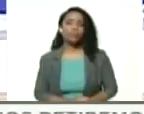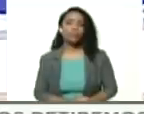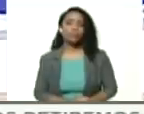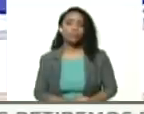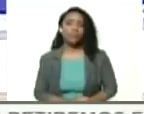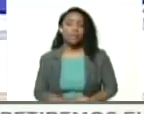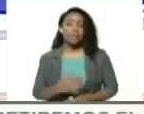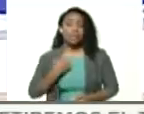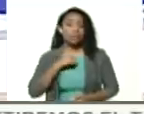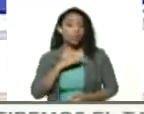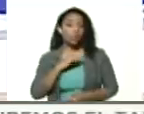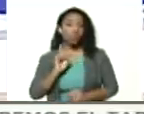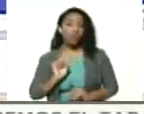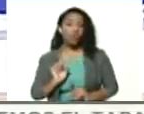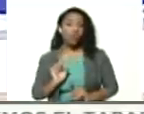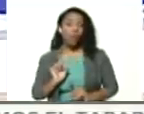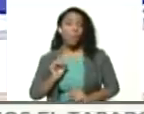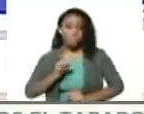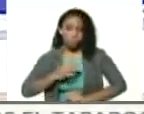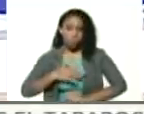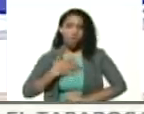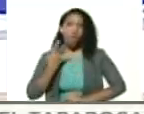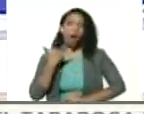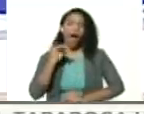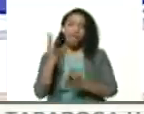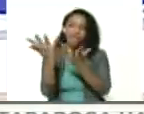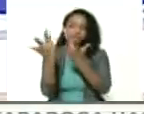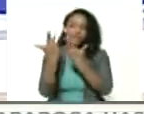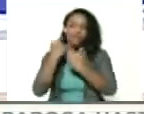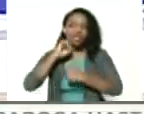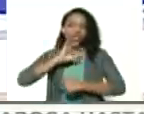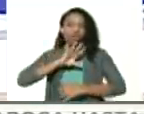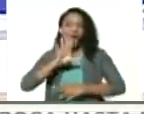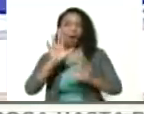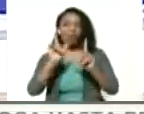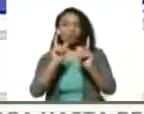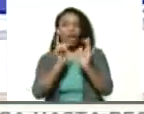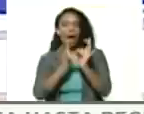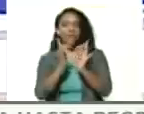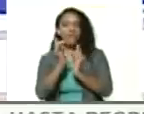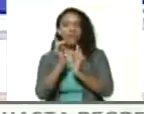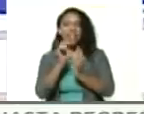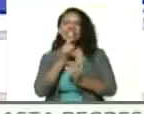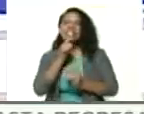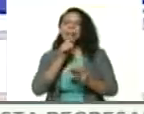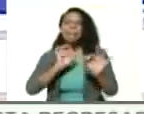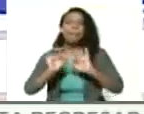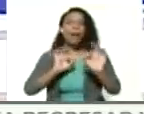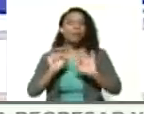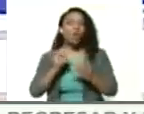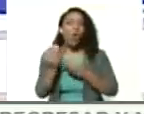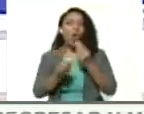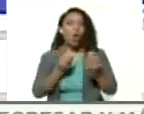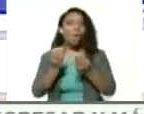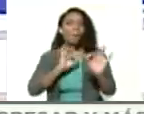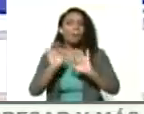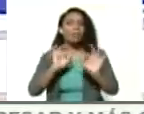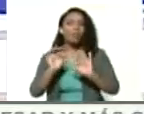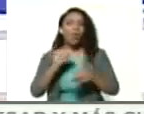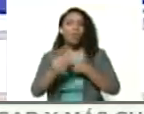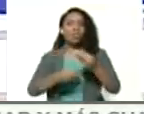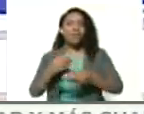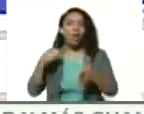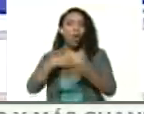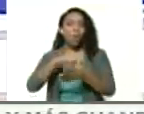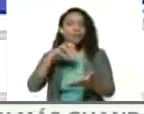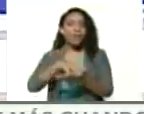Si nosotros podemos contar hoy la historia del 11 de abril, quién lo preparó, cómo lo ejecutaron, el golpe